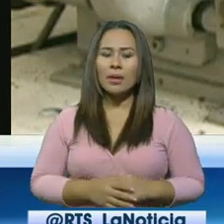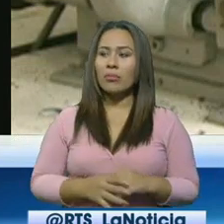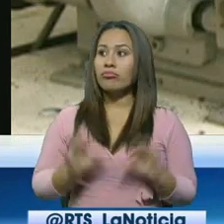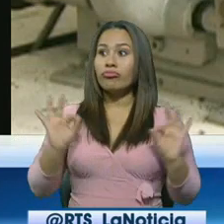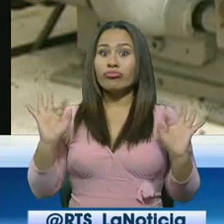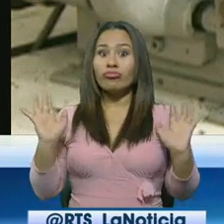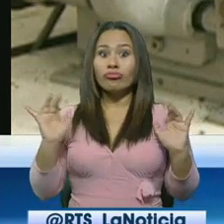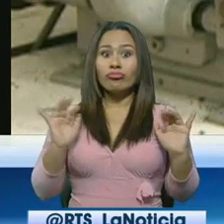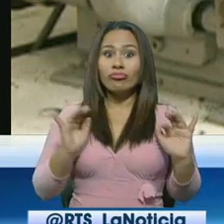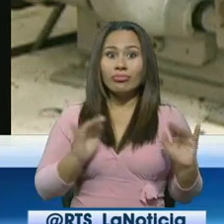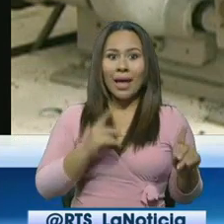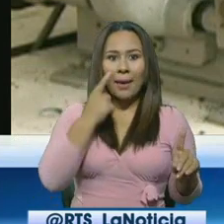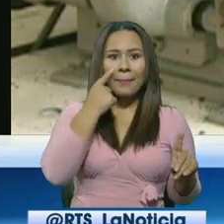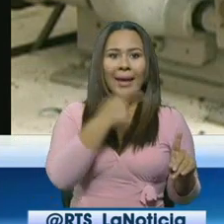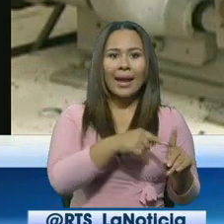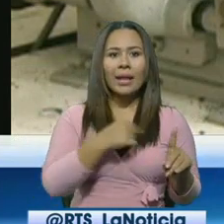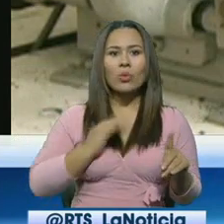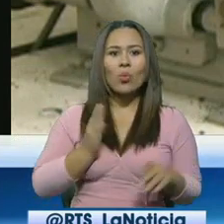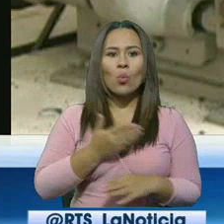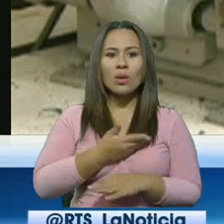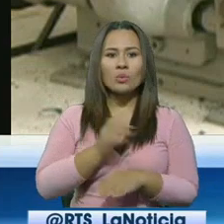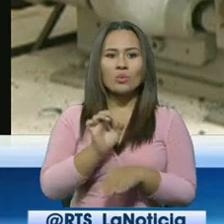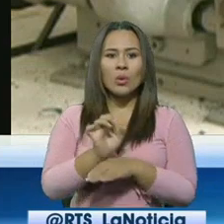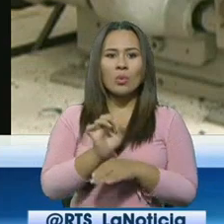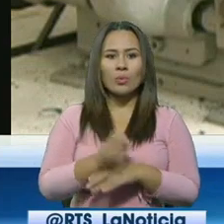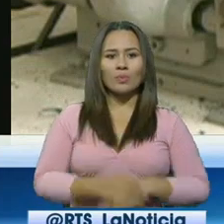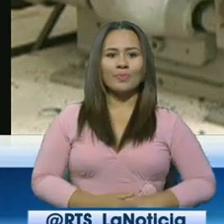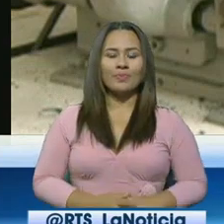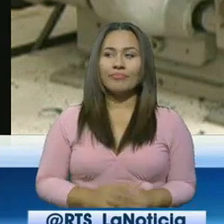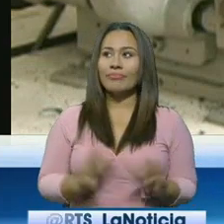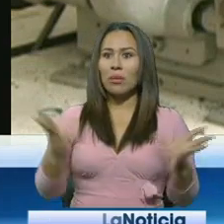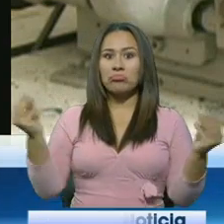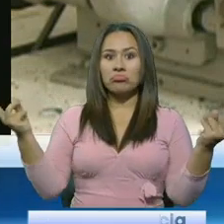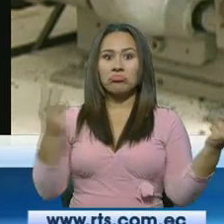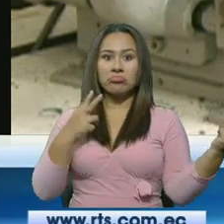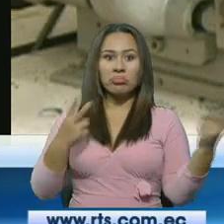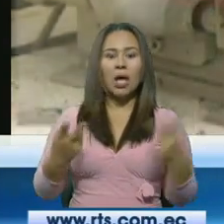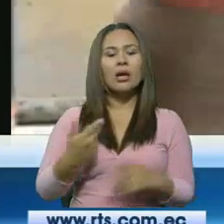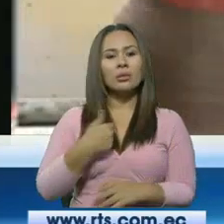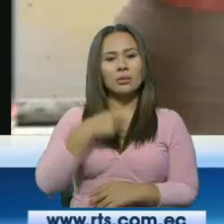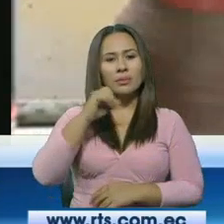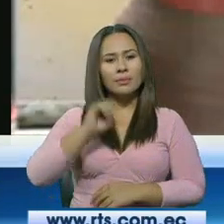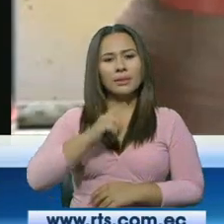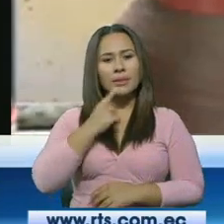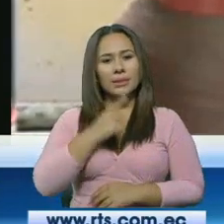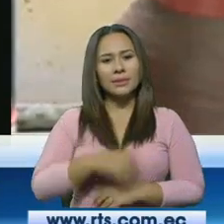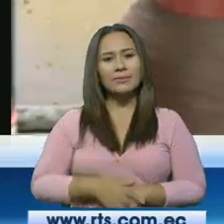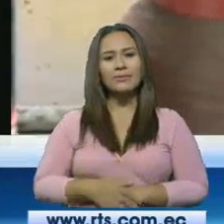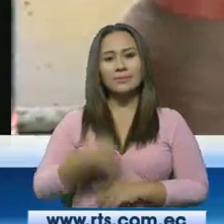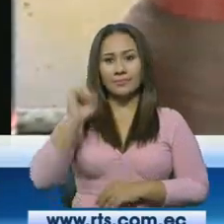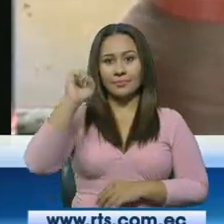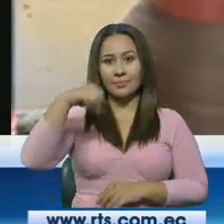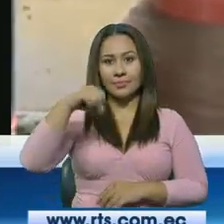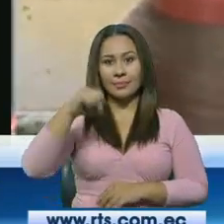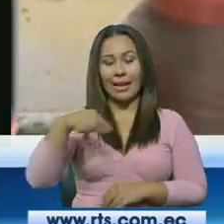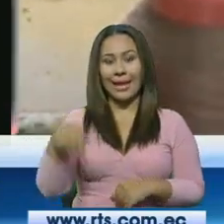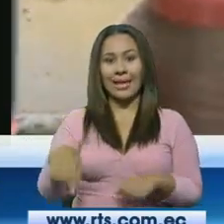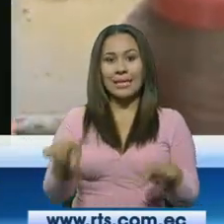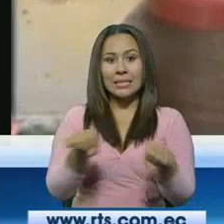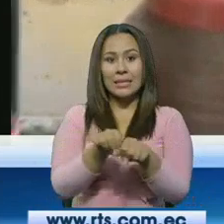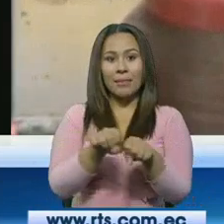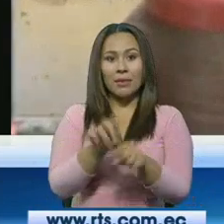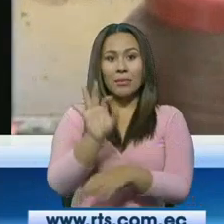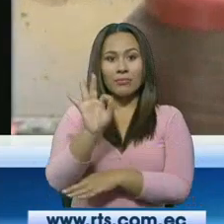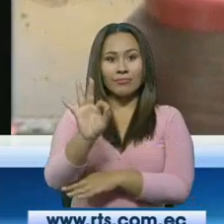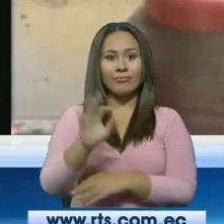bien ante nuestro país y el mundo. Lo que puedo decir, sí, aquí hay un zapato de